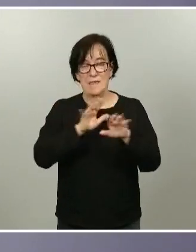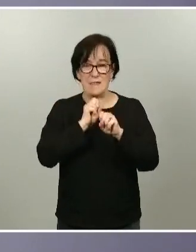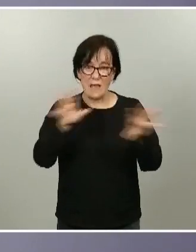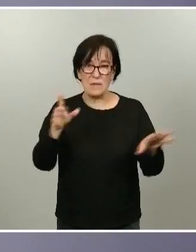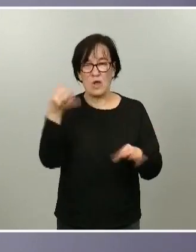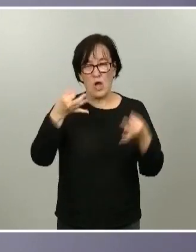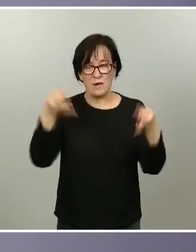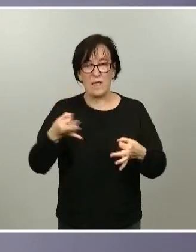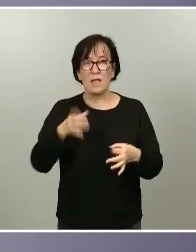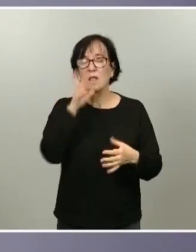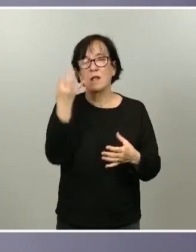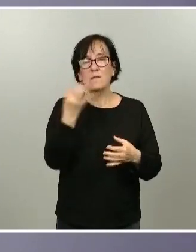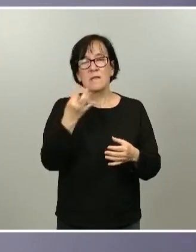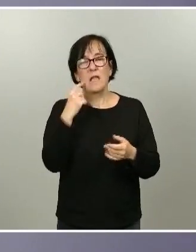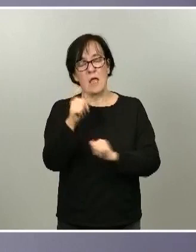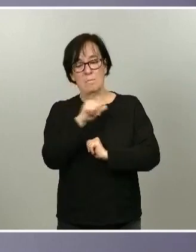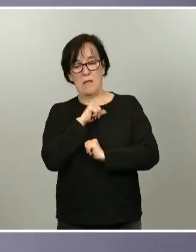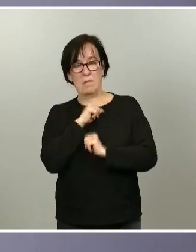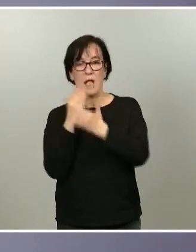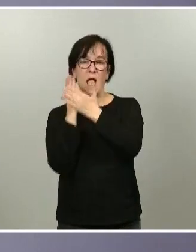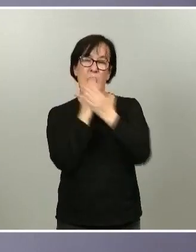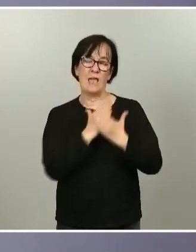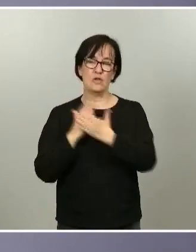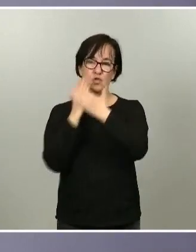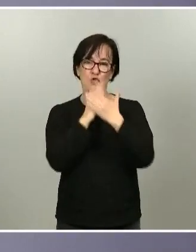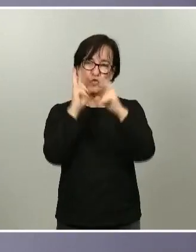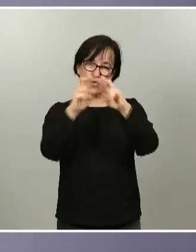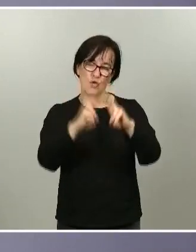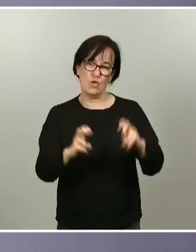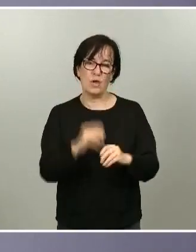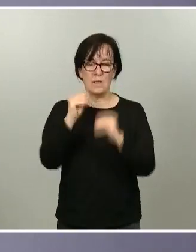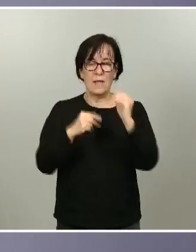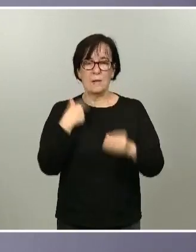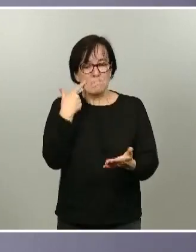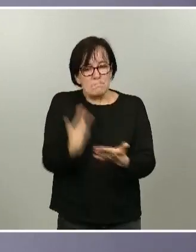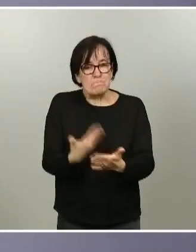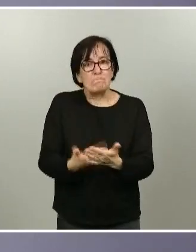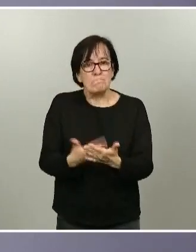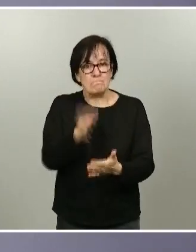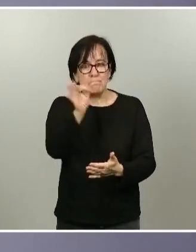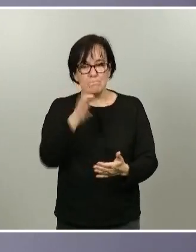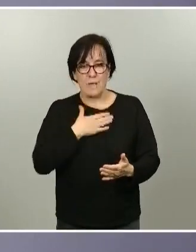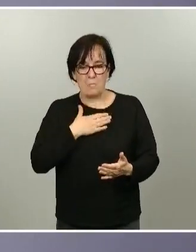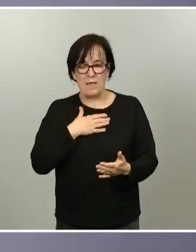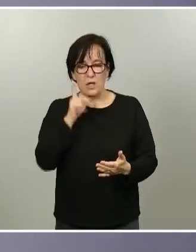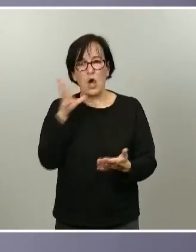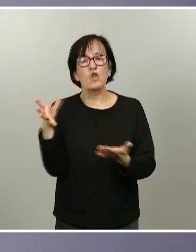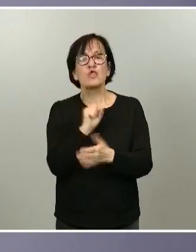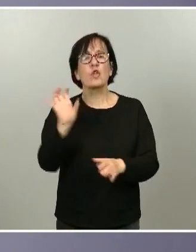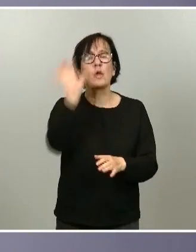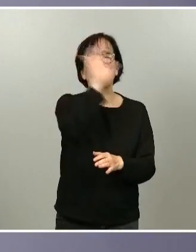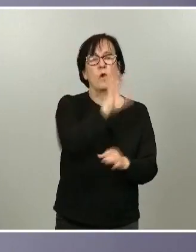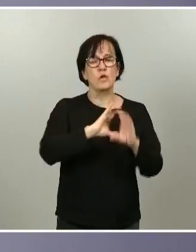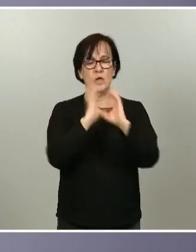caso, tendremos que esperar a los estudios que se vayan realizando, porque sí que me consta que los países en todos los continentes del mundo están